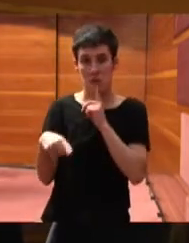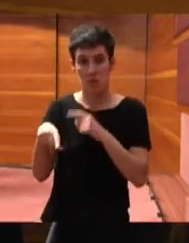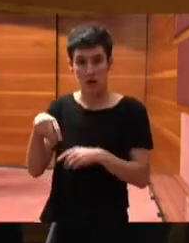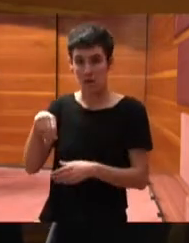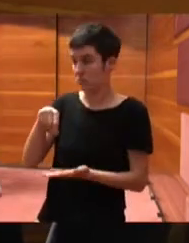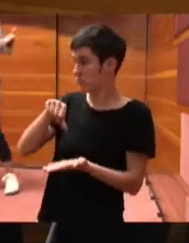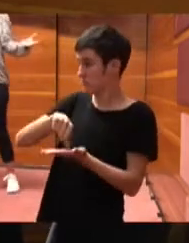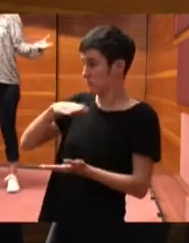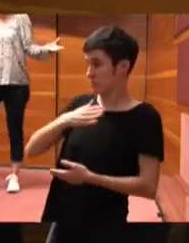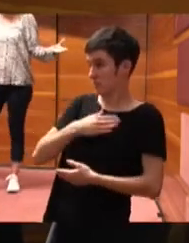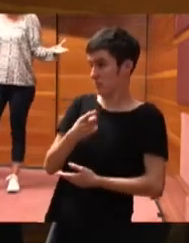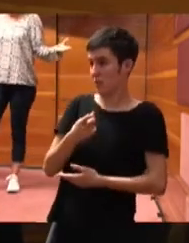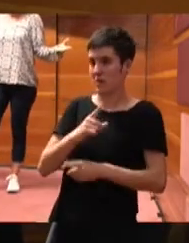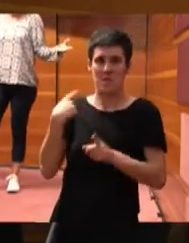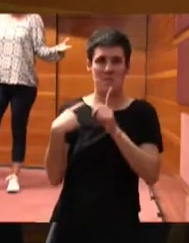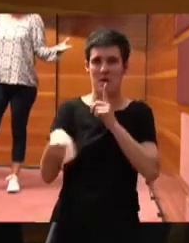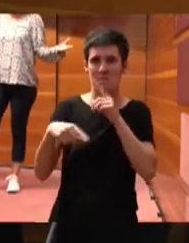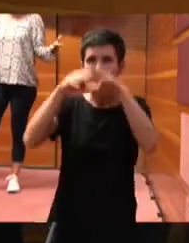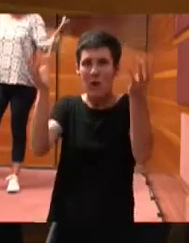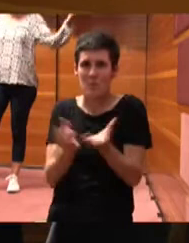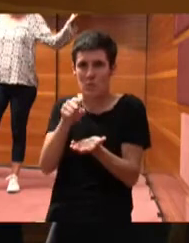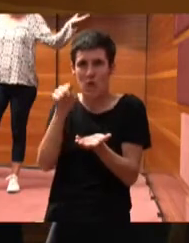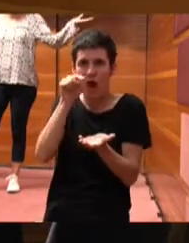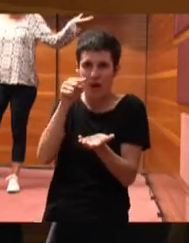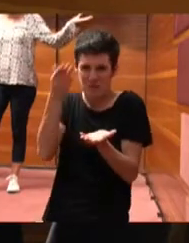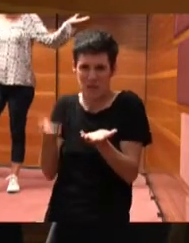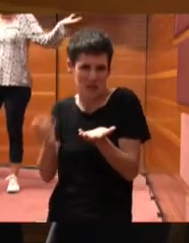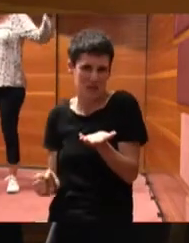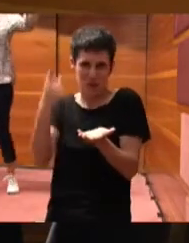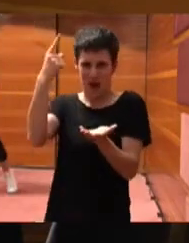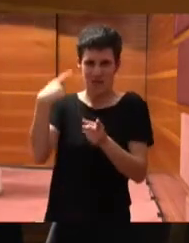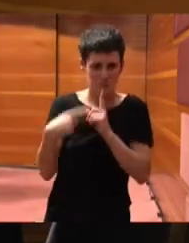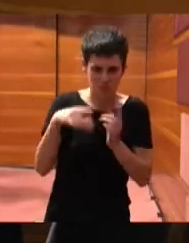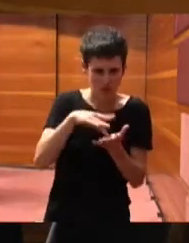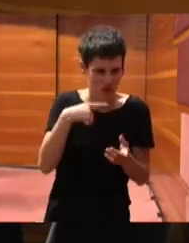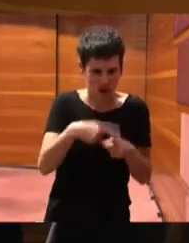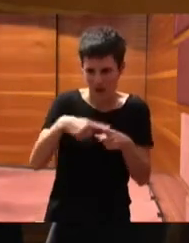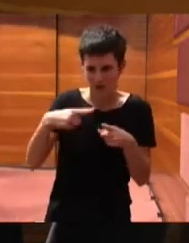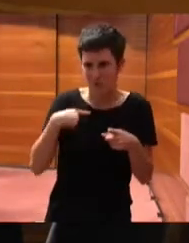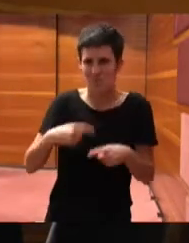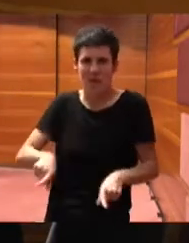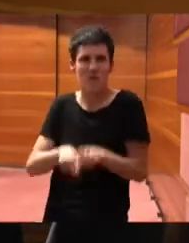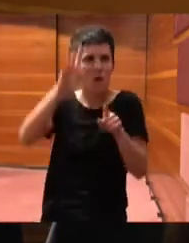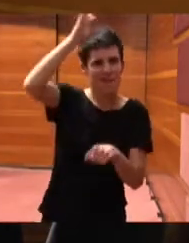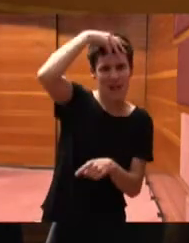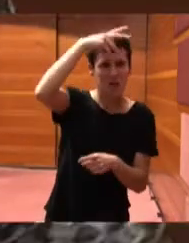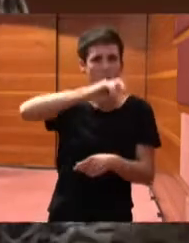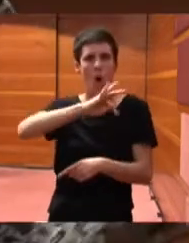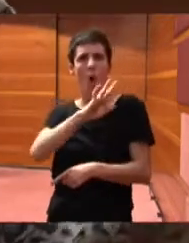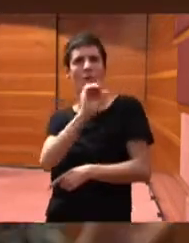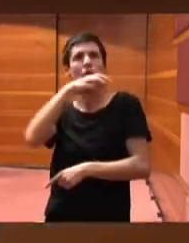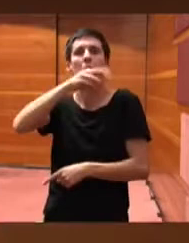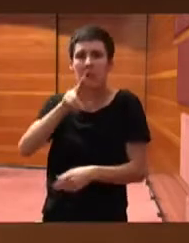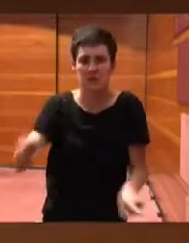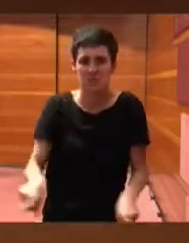mundi de Bilbao, Bilbao es el ombligo del mundo. Lo que no pasa en Bilbao no pasa en ningún sitio, ¿verdad? ¿Qué más me da a mí que sea Trump que Trump? Me da exactamente igual,